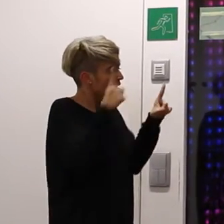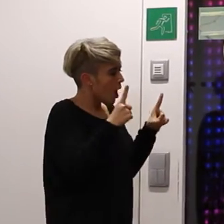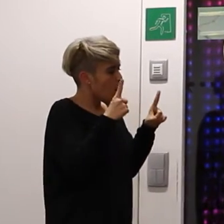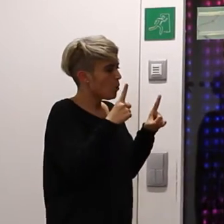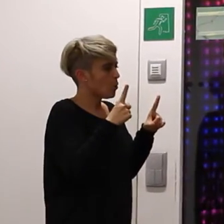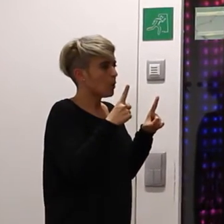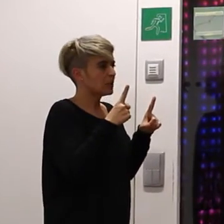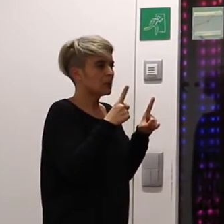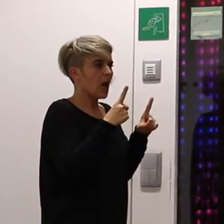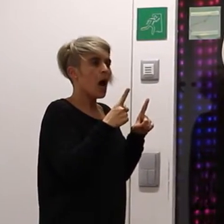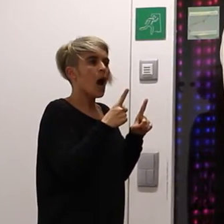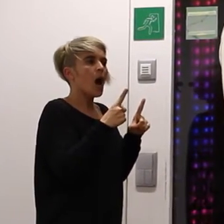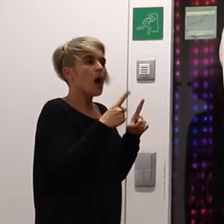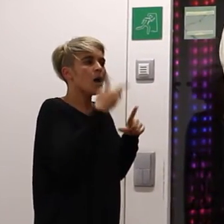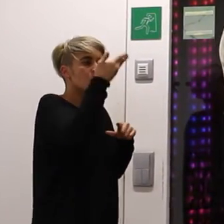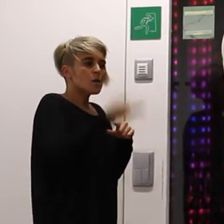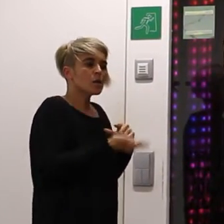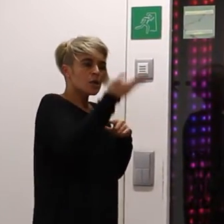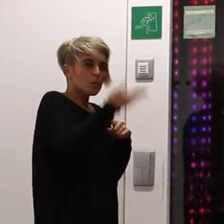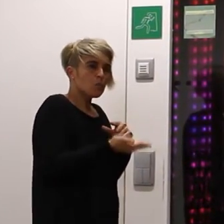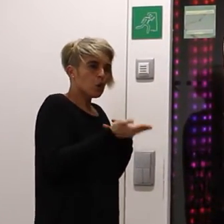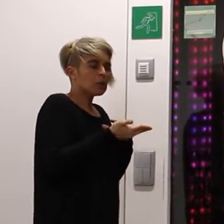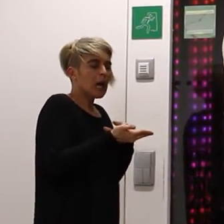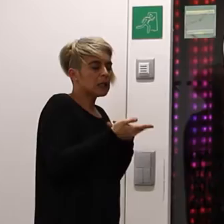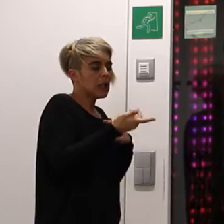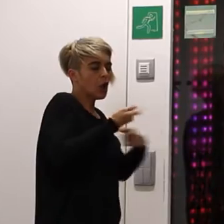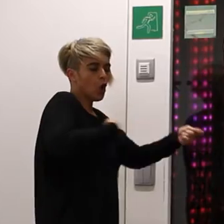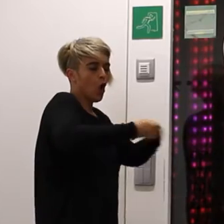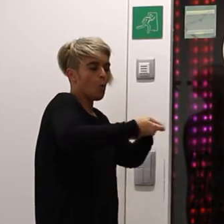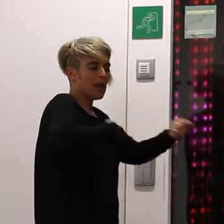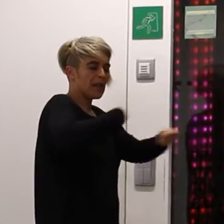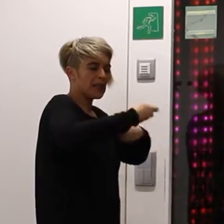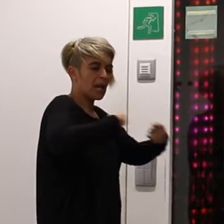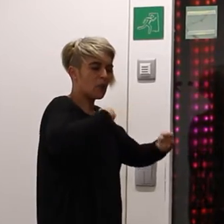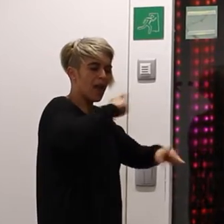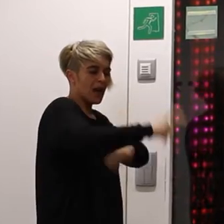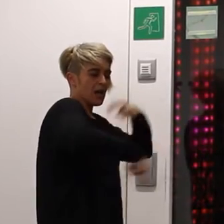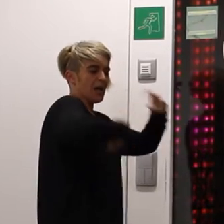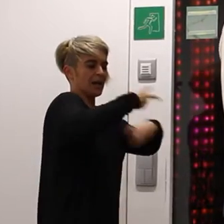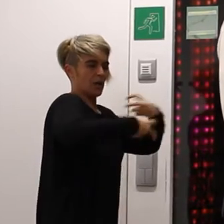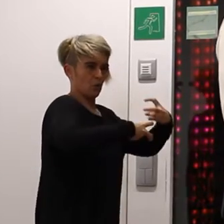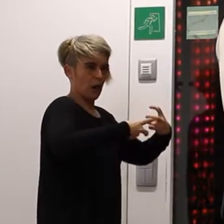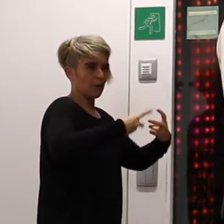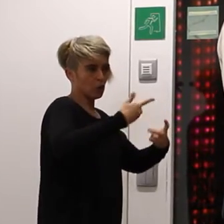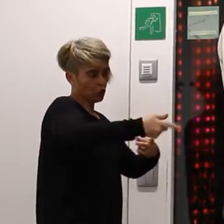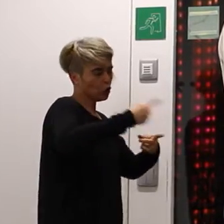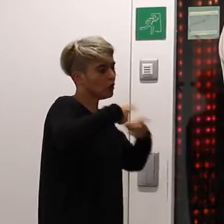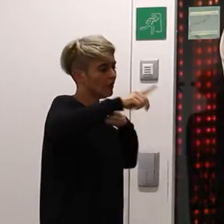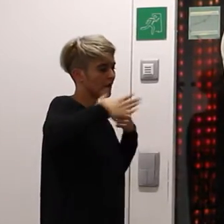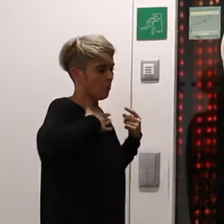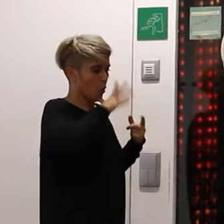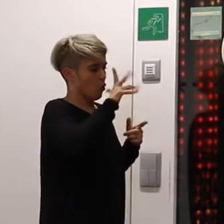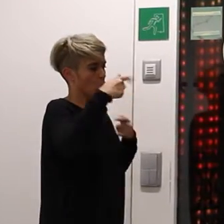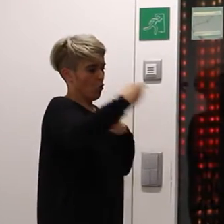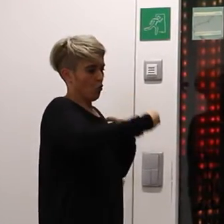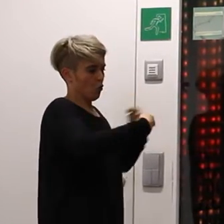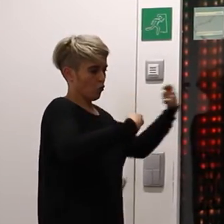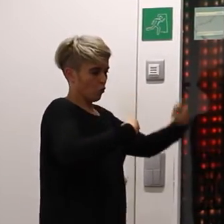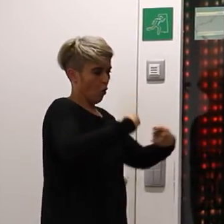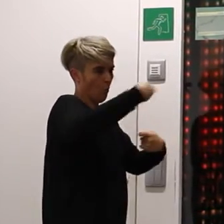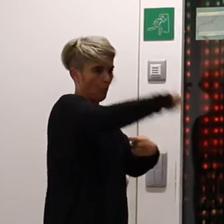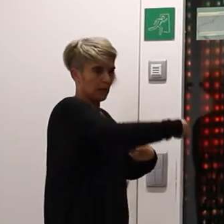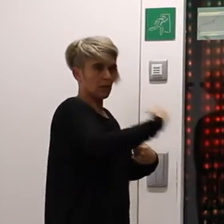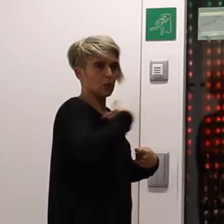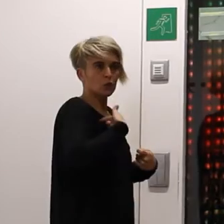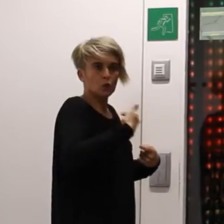Quizás esa sea una de las diferencias, aparte de ser una cooperativa y por tanto democrática y no tener afán de lucro, una de las características que nos pueda diferenciar de